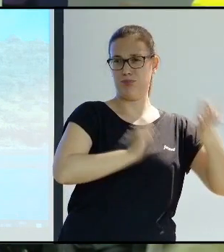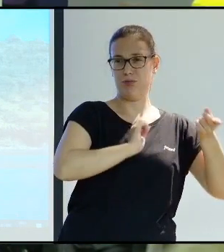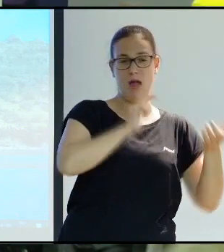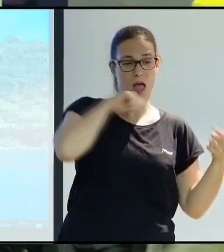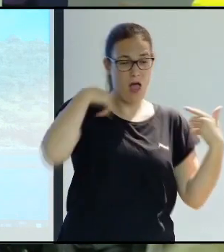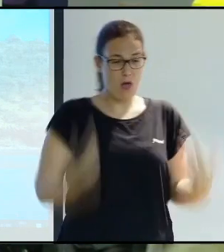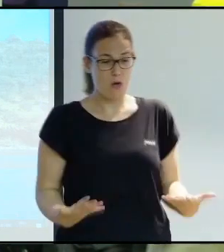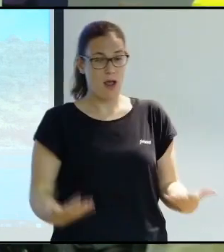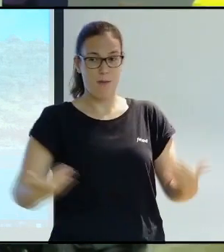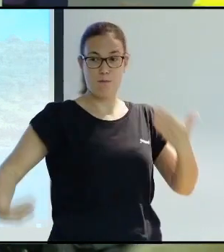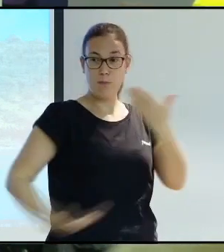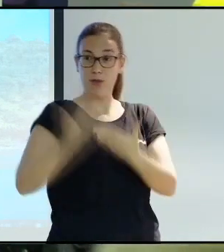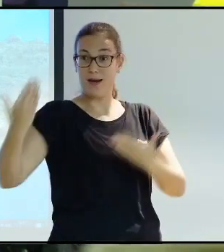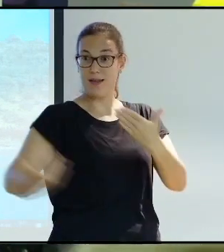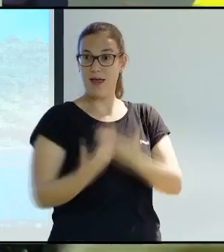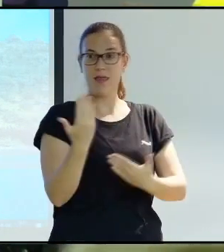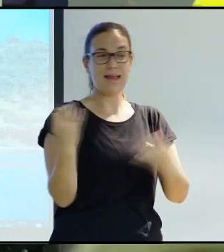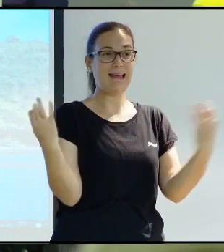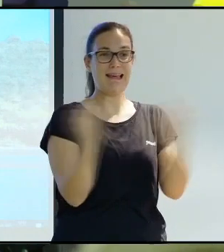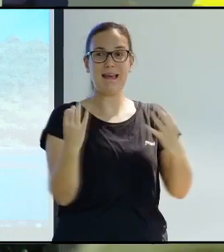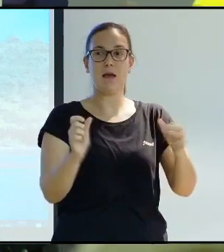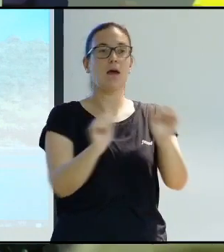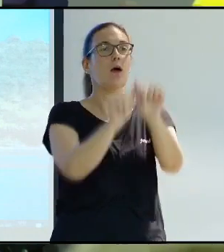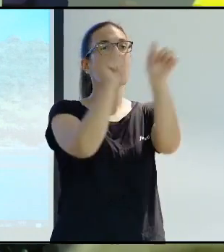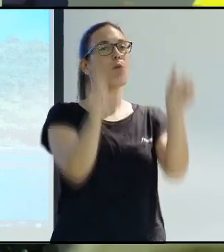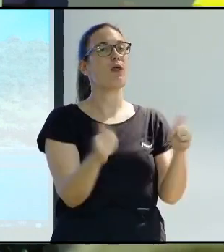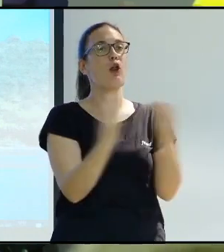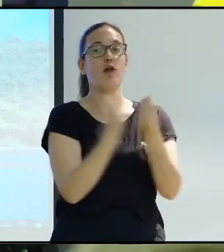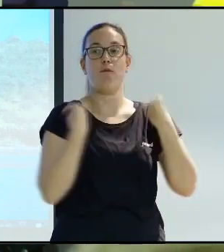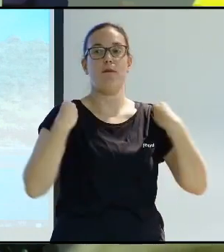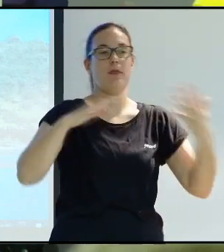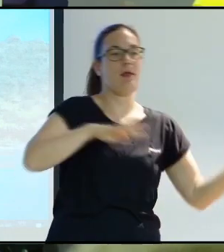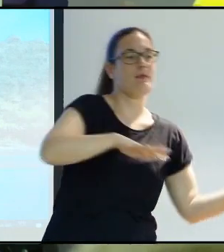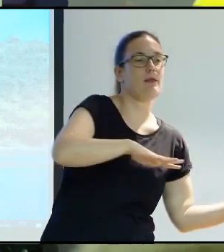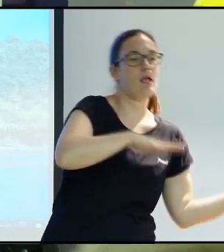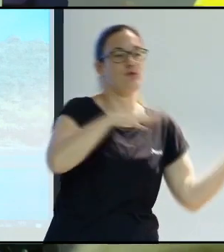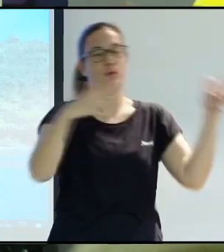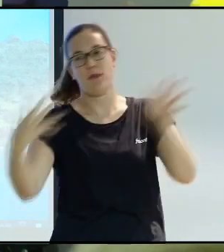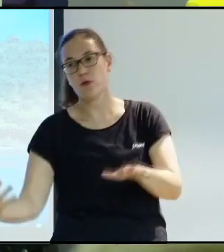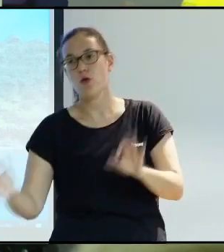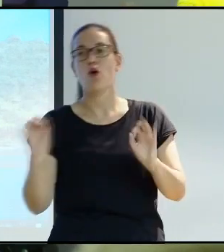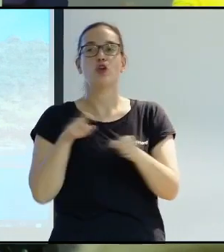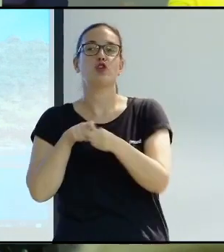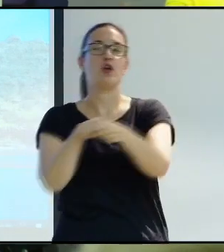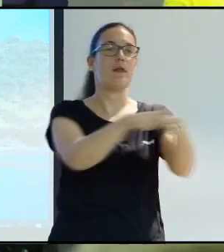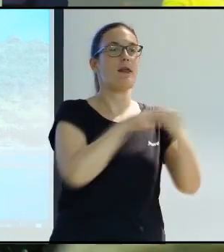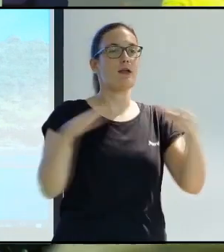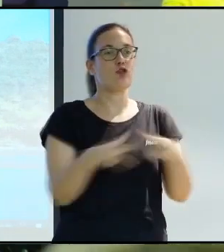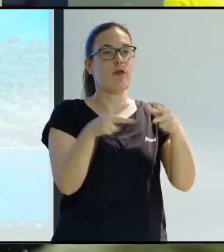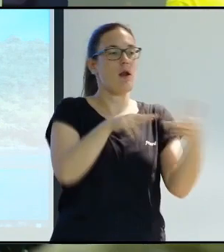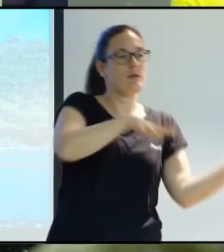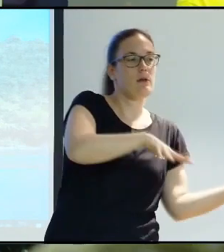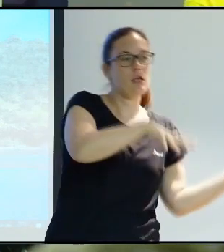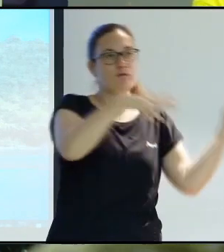una transformación de los modelos de convivencia o de solidaridad social y se constituyó un